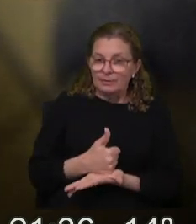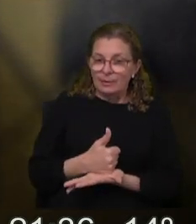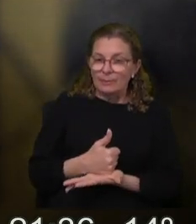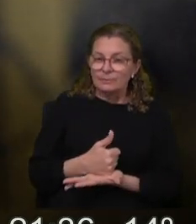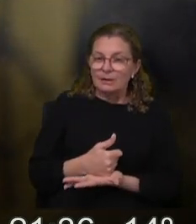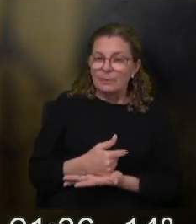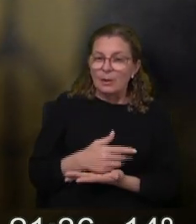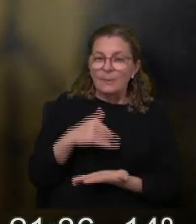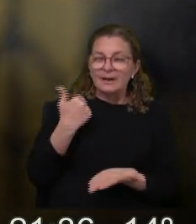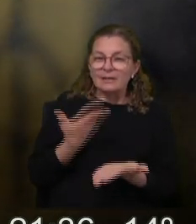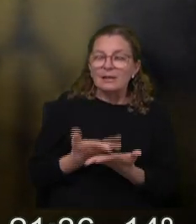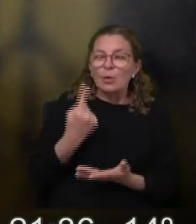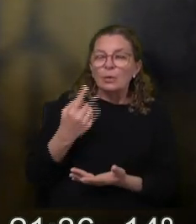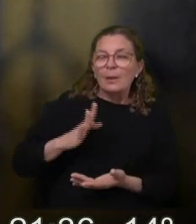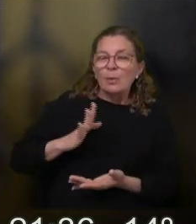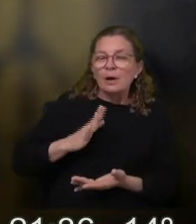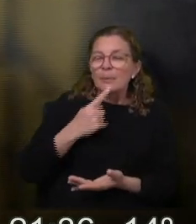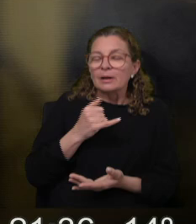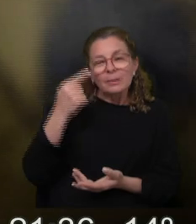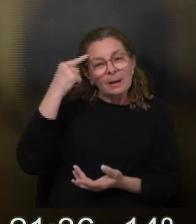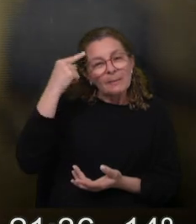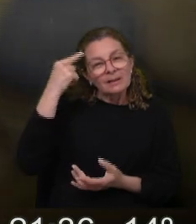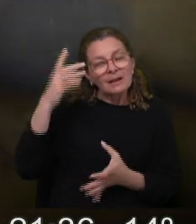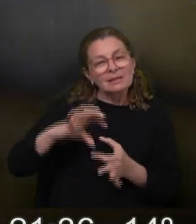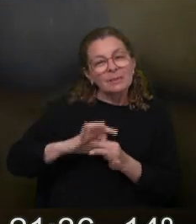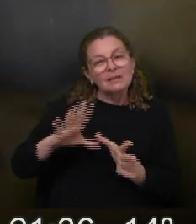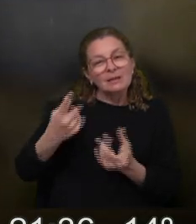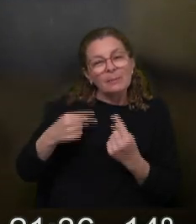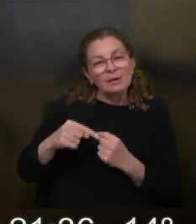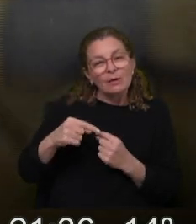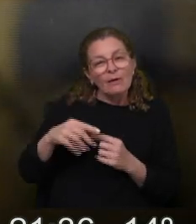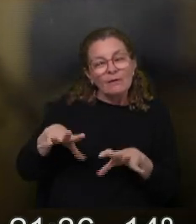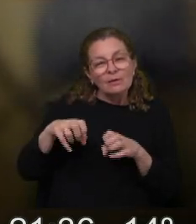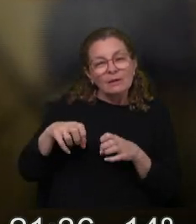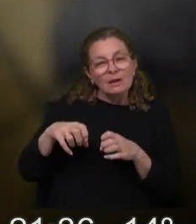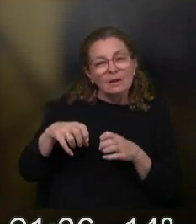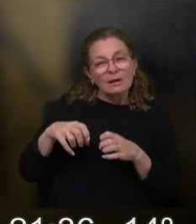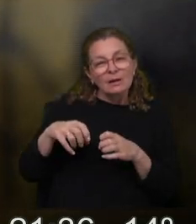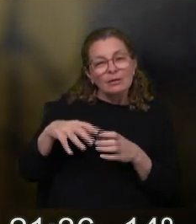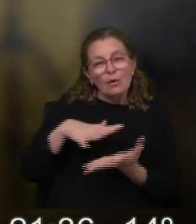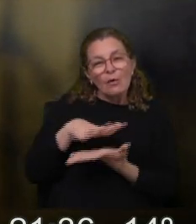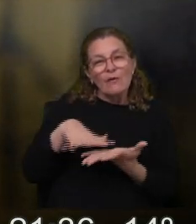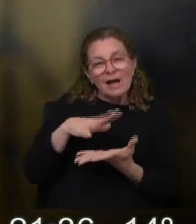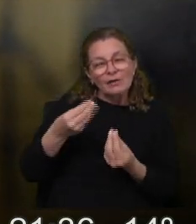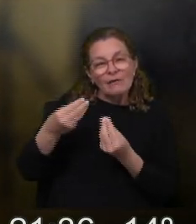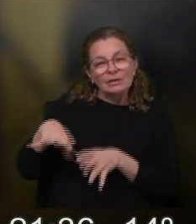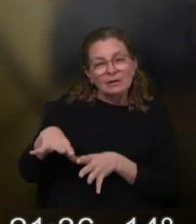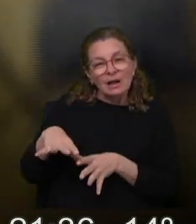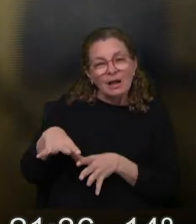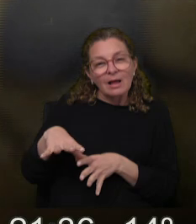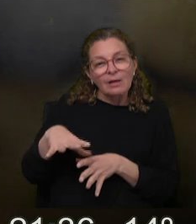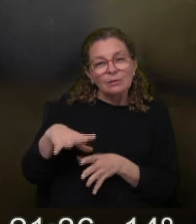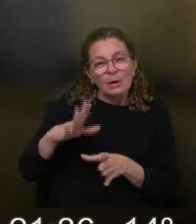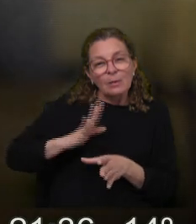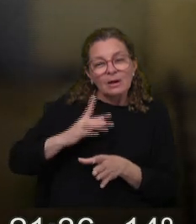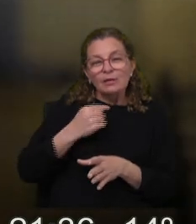para tener que representar a una mujer que cree que es independiente pero sigue viviendo en su comodidad en un barrio abandonado, para tener que representar a una mujer que,